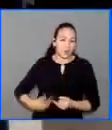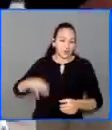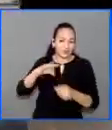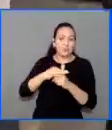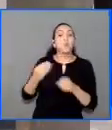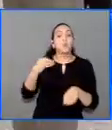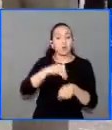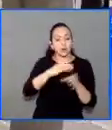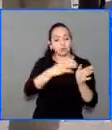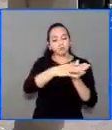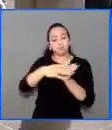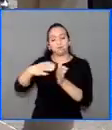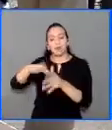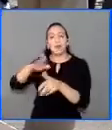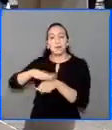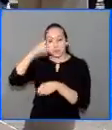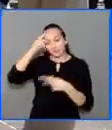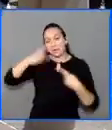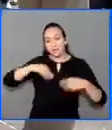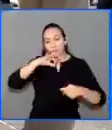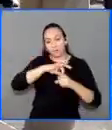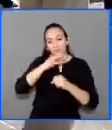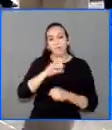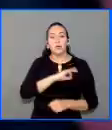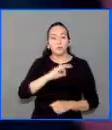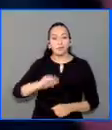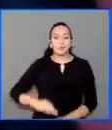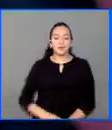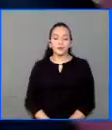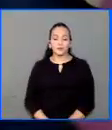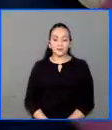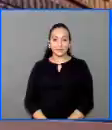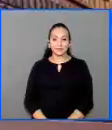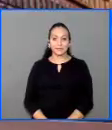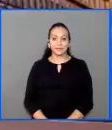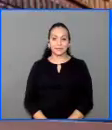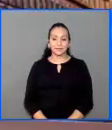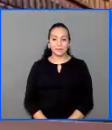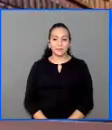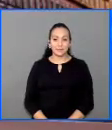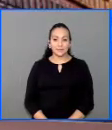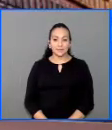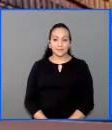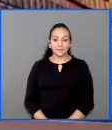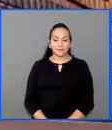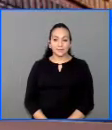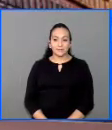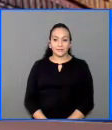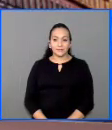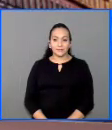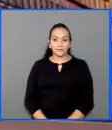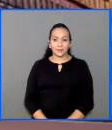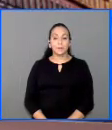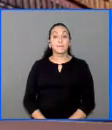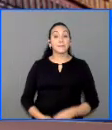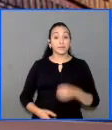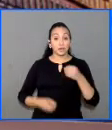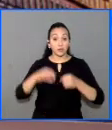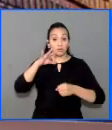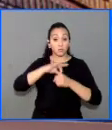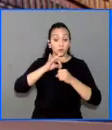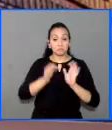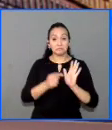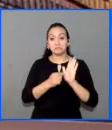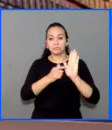del Poder Judicial de la Federación, Juan Carlos González. El Tribunal Electoral dio a conocer el proyecto